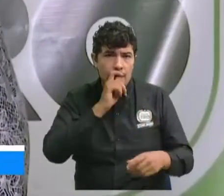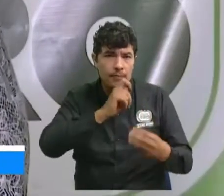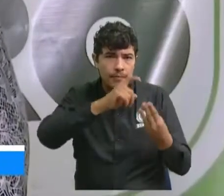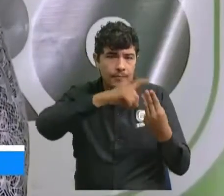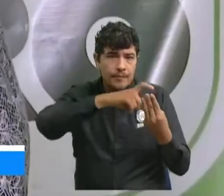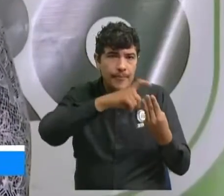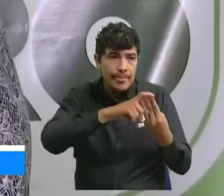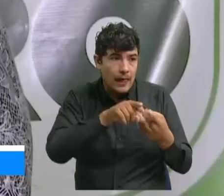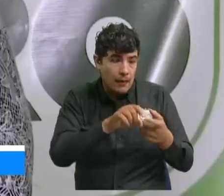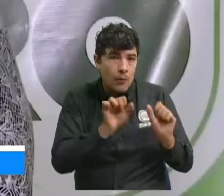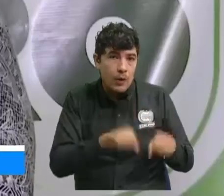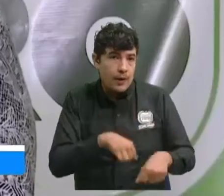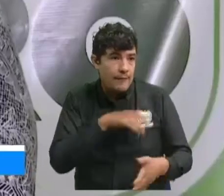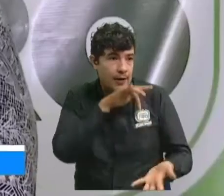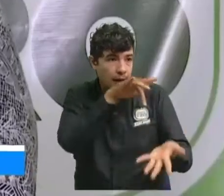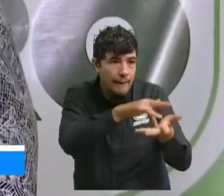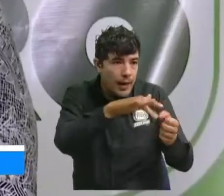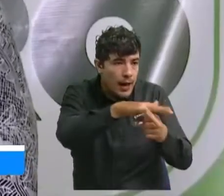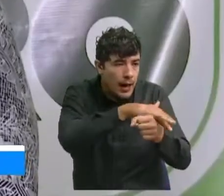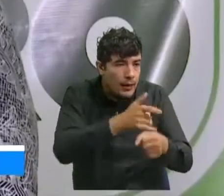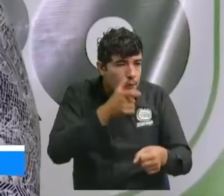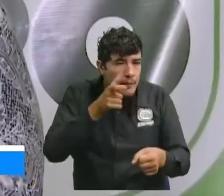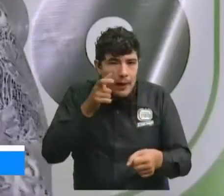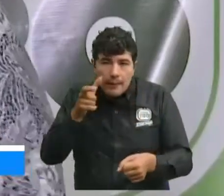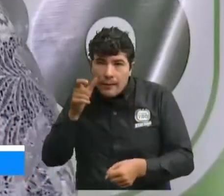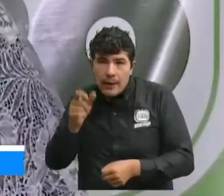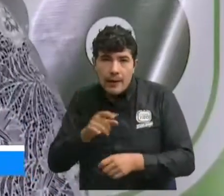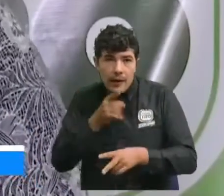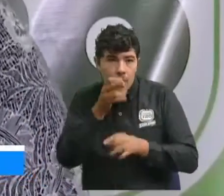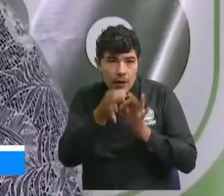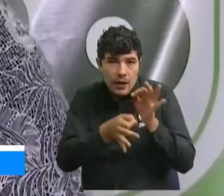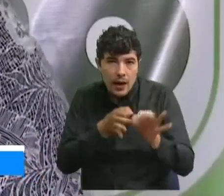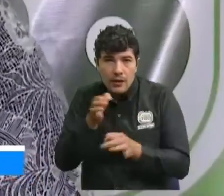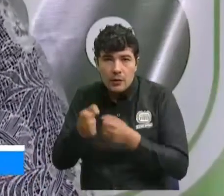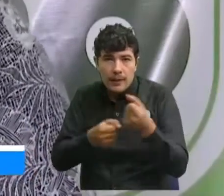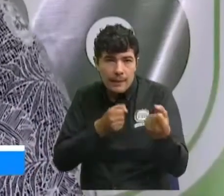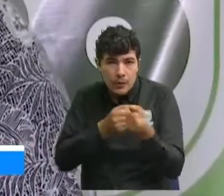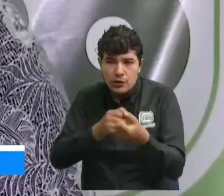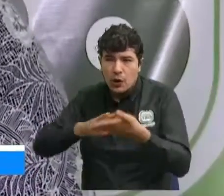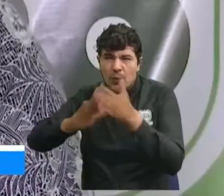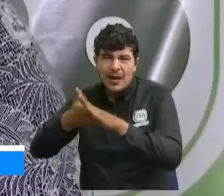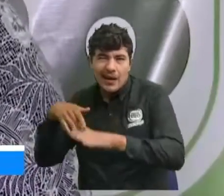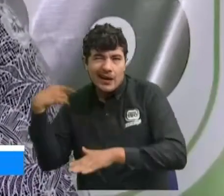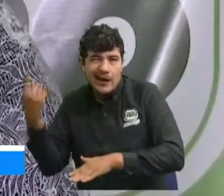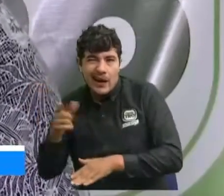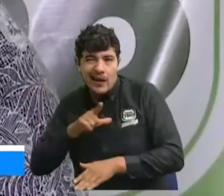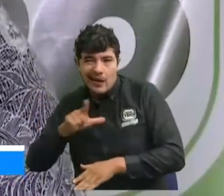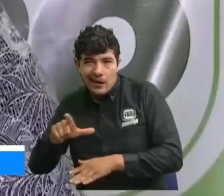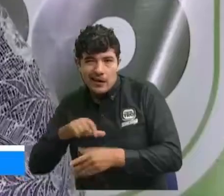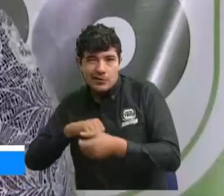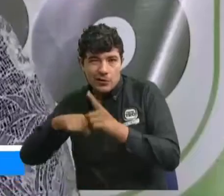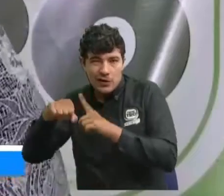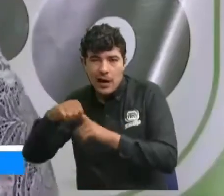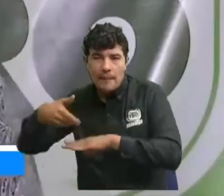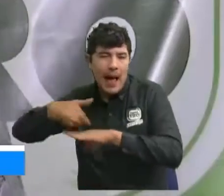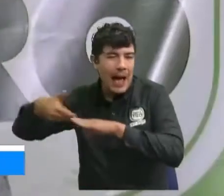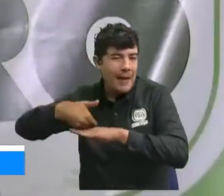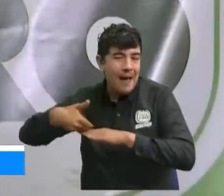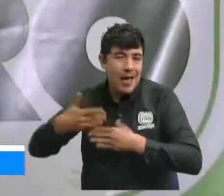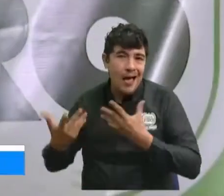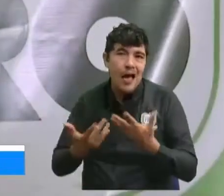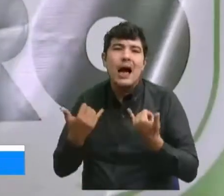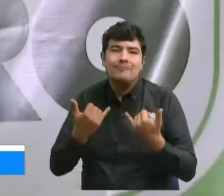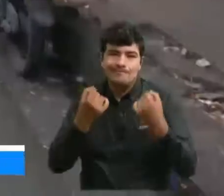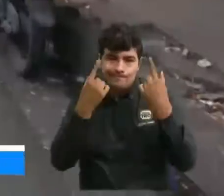los cuadrantes que hoy requieren la misma ciudadanía cucuteña, los presidentes de junta, los ediles, porque sabemos y entendemos que la inseguridad